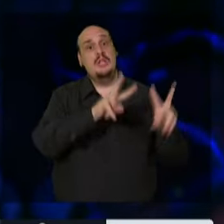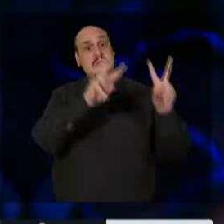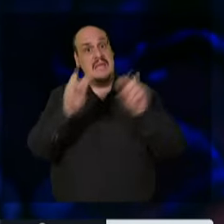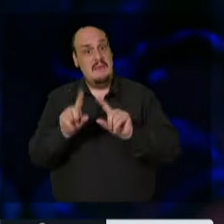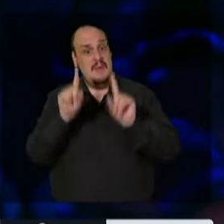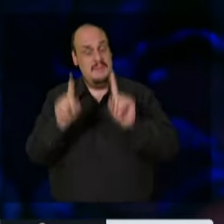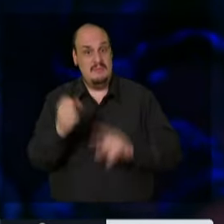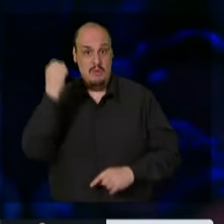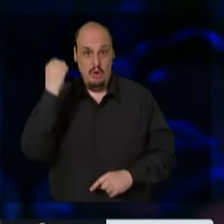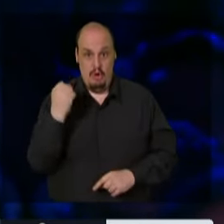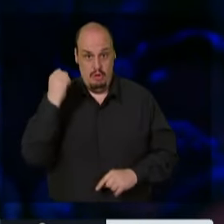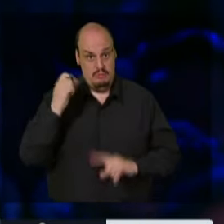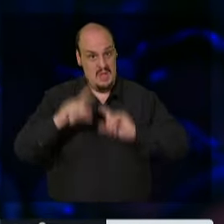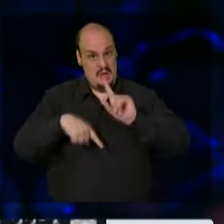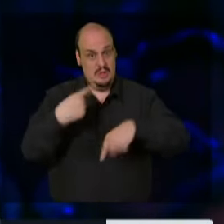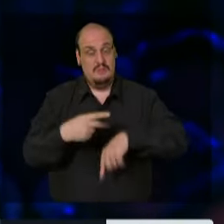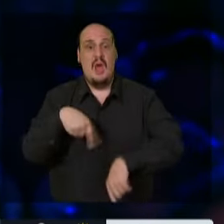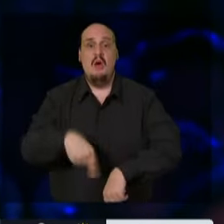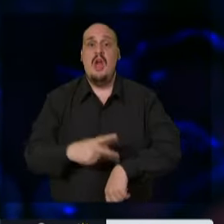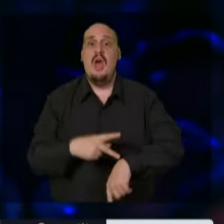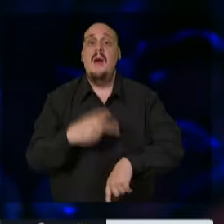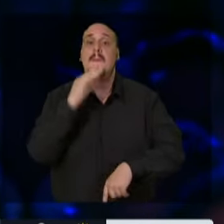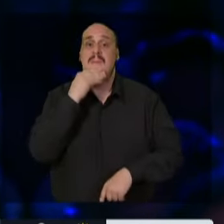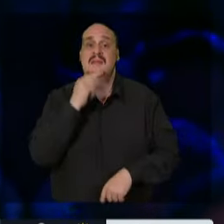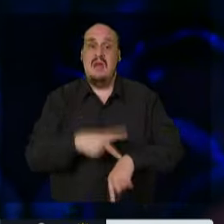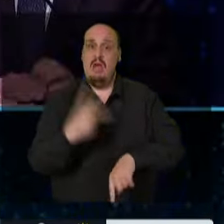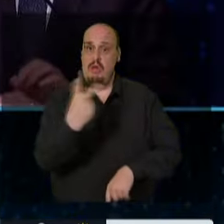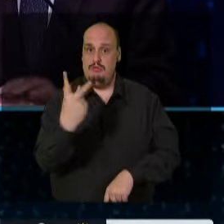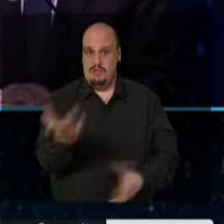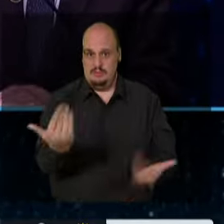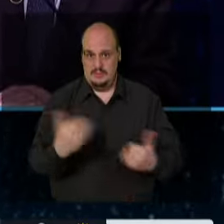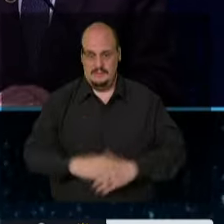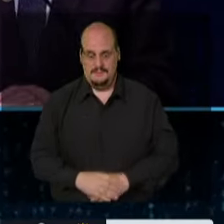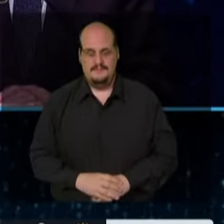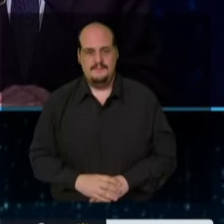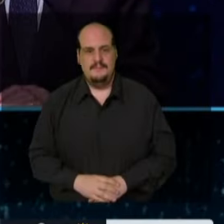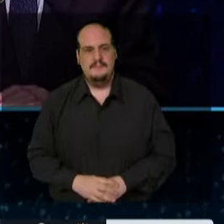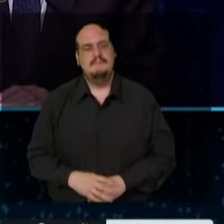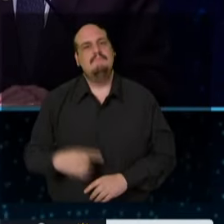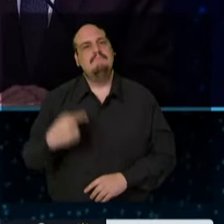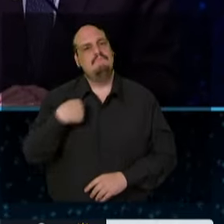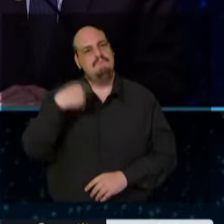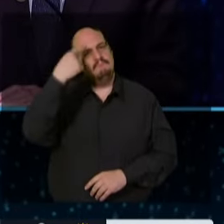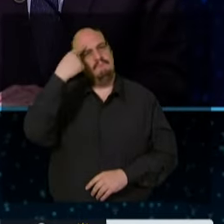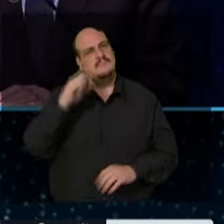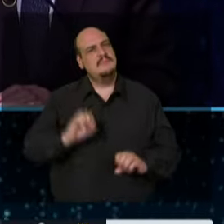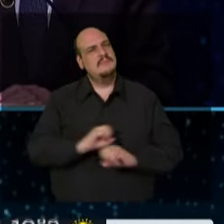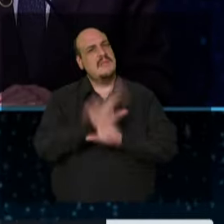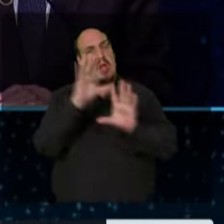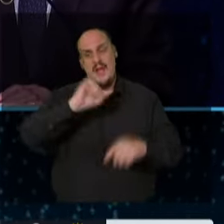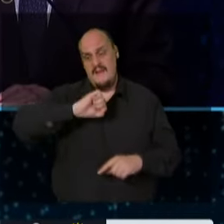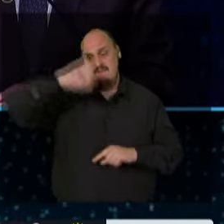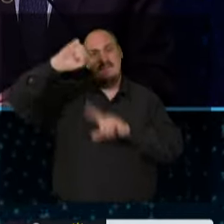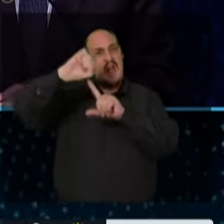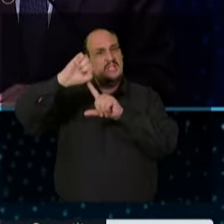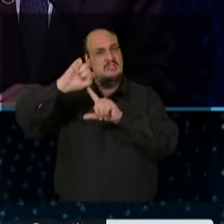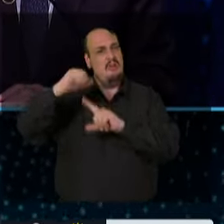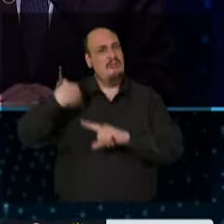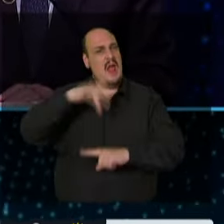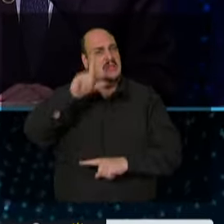de economía. Tiene 2 minutos Sergio Massa. Tengo claro que la inflación es un enorme problema